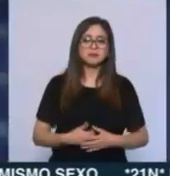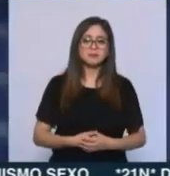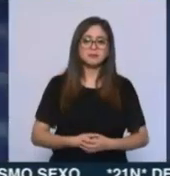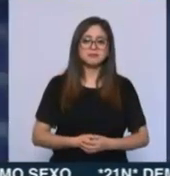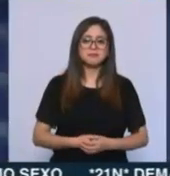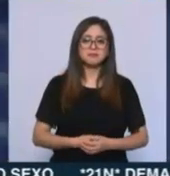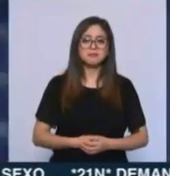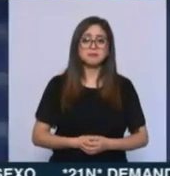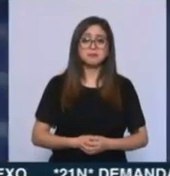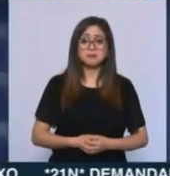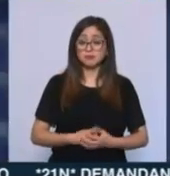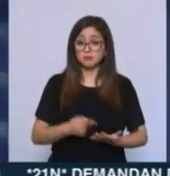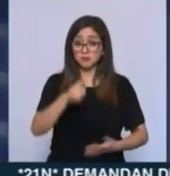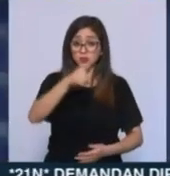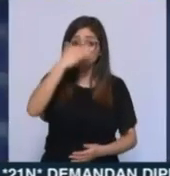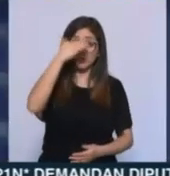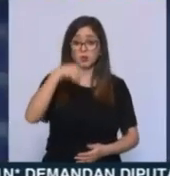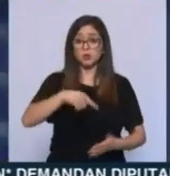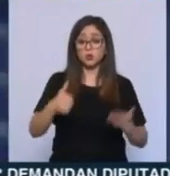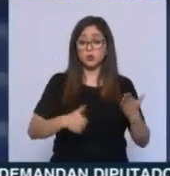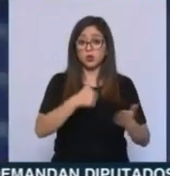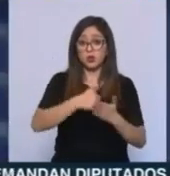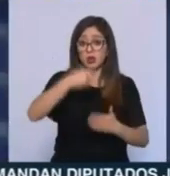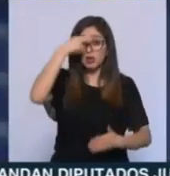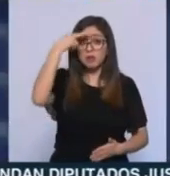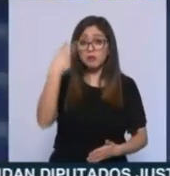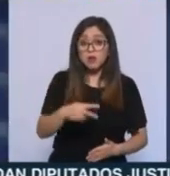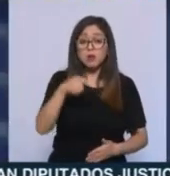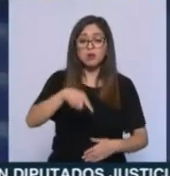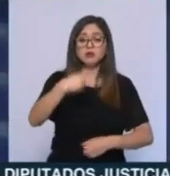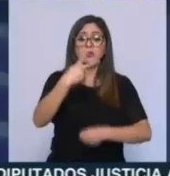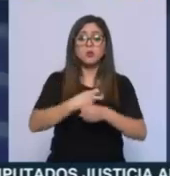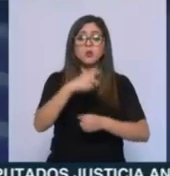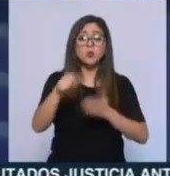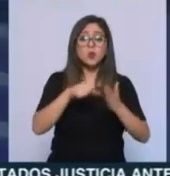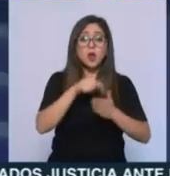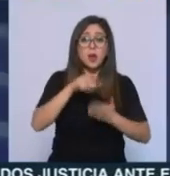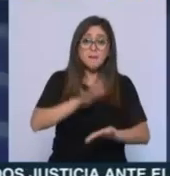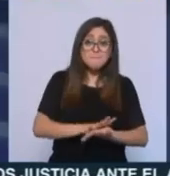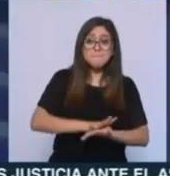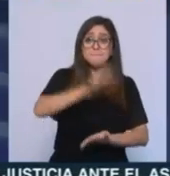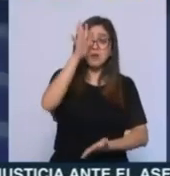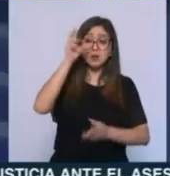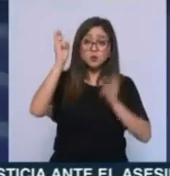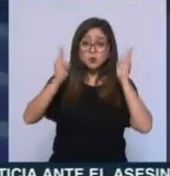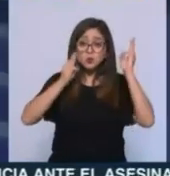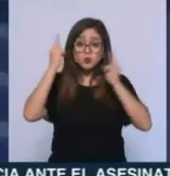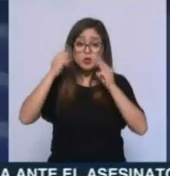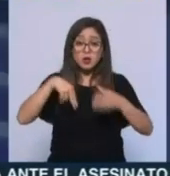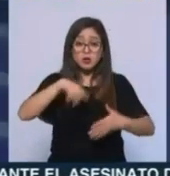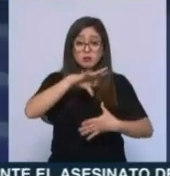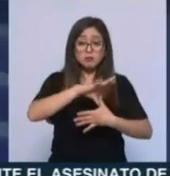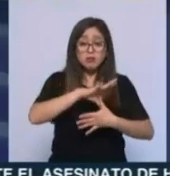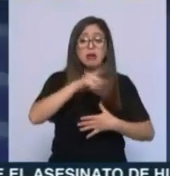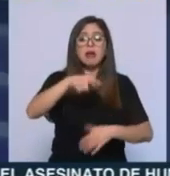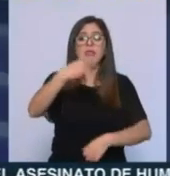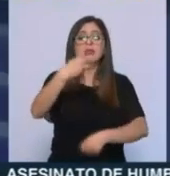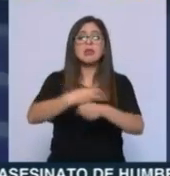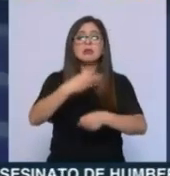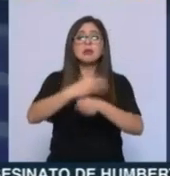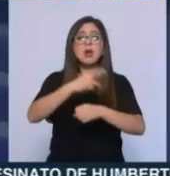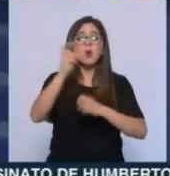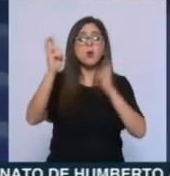Ahí está, ¿se la sabía usted que la Ciudad de México es la segunda urbe con mayor cantidad de museos en el continente americano? Es la tercera en el mundo,